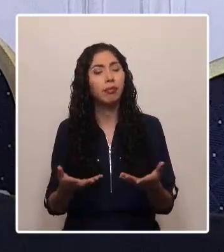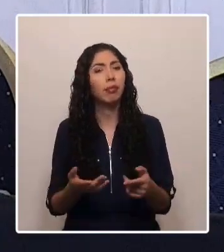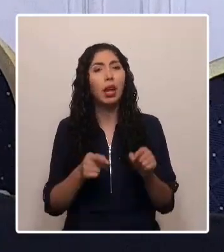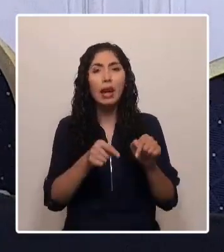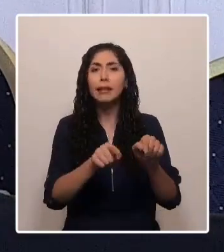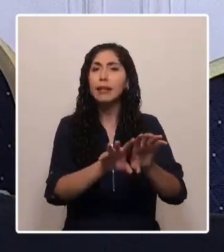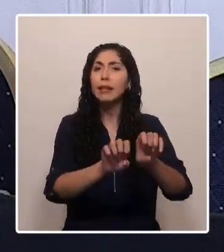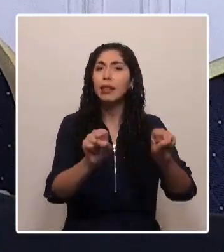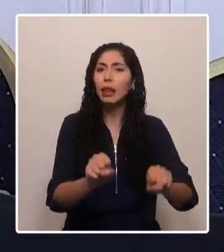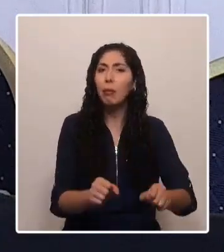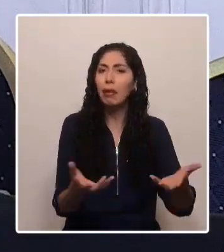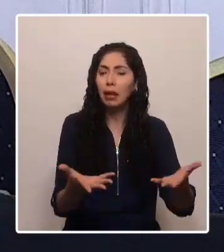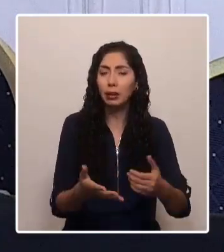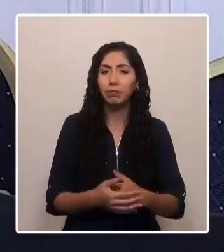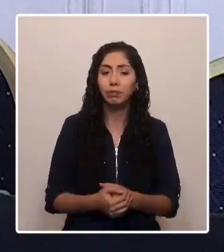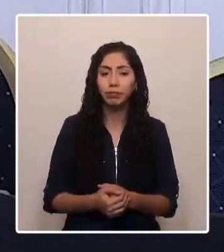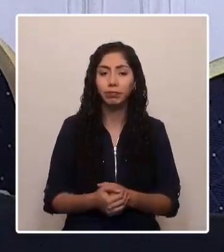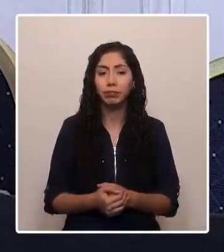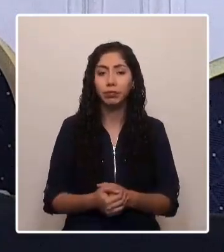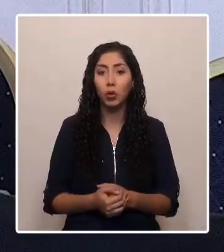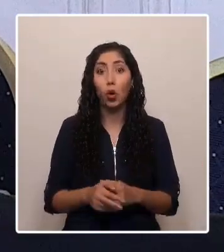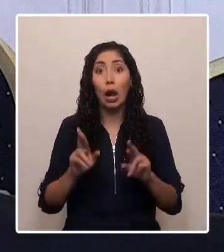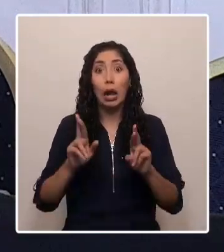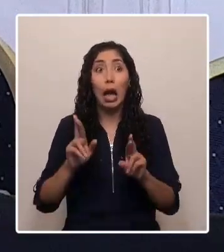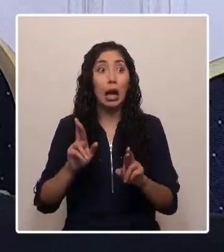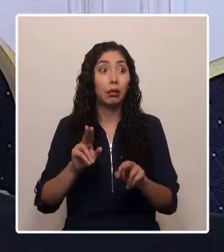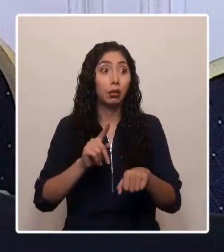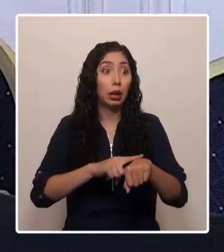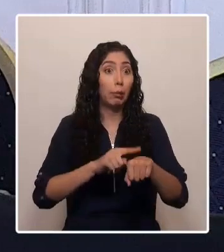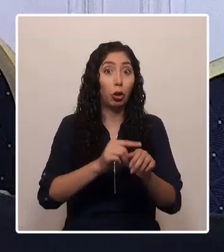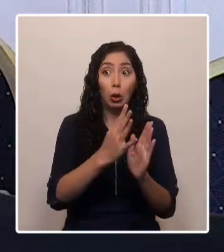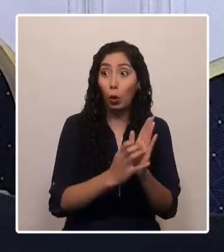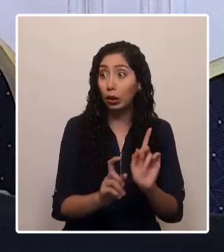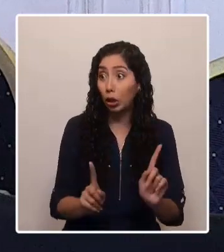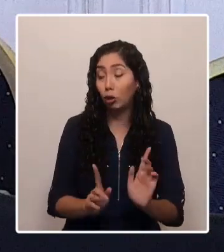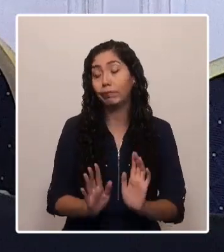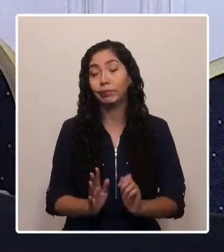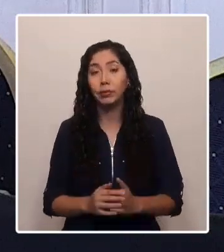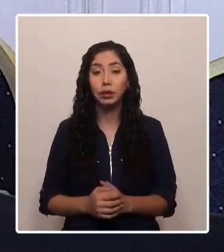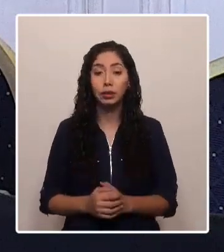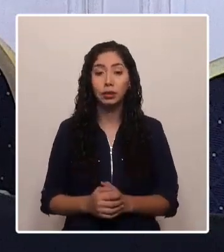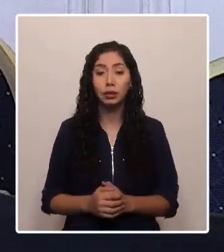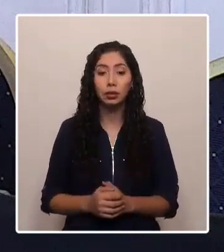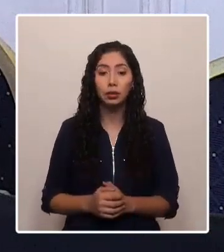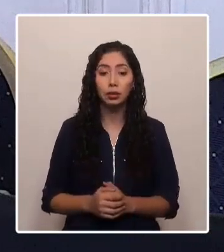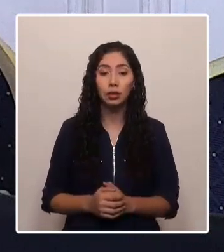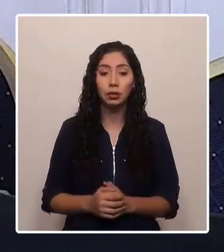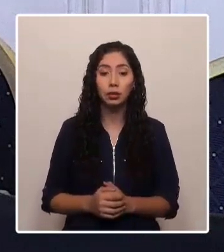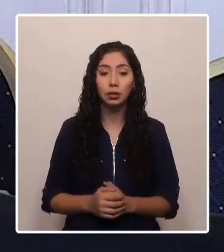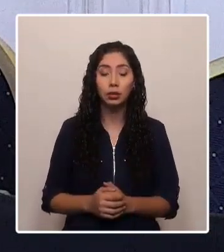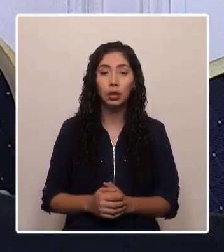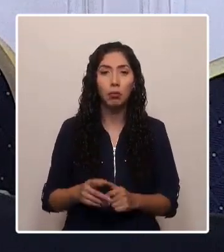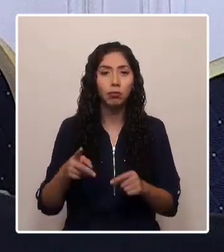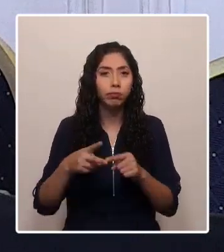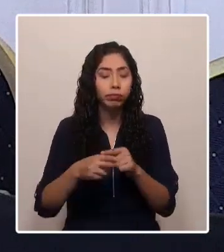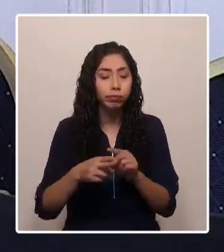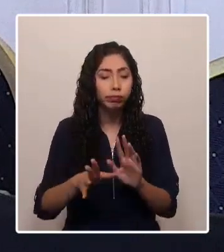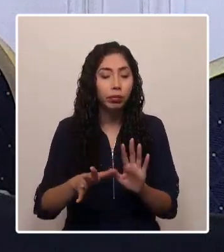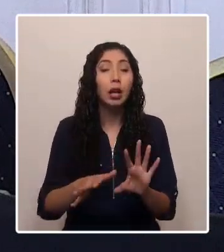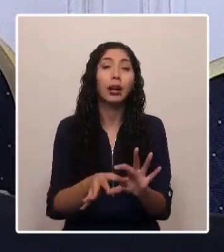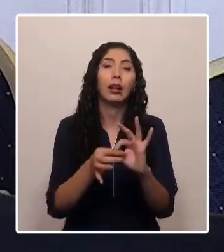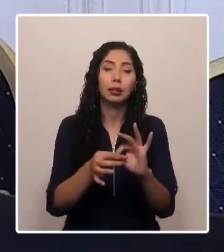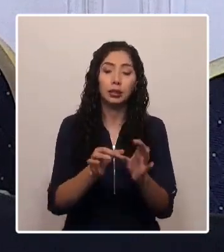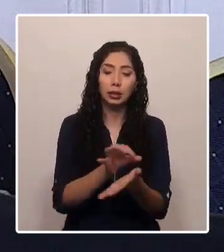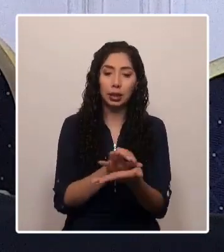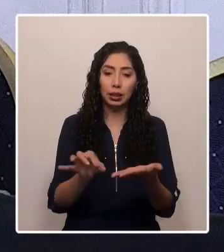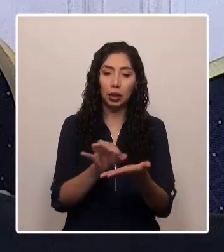sistema? Básicamente, espero que no me hayan descontado estos minutos, ¿no? Básicamente... Este tiempo. Muchas gracias, secretario. ¿En